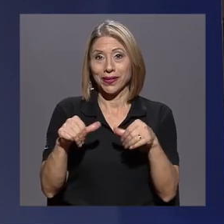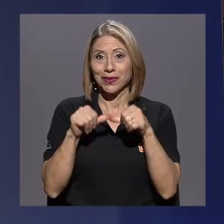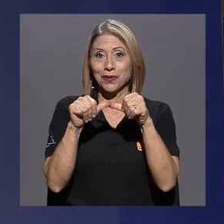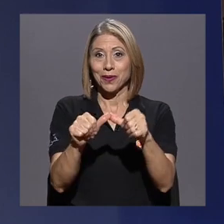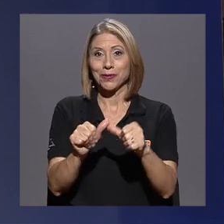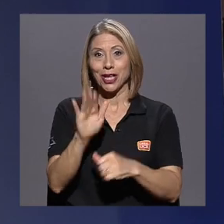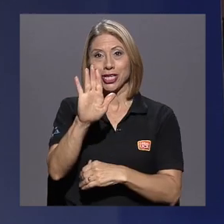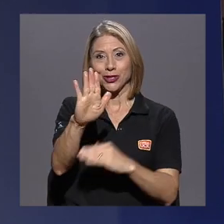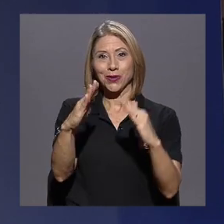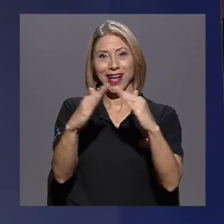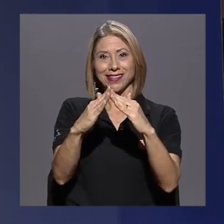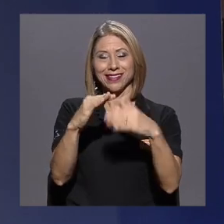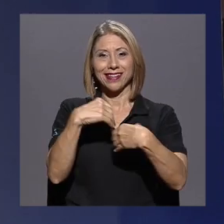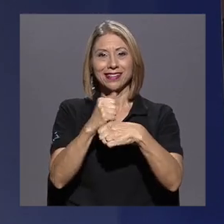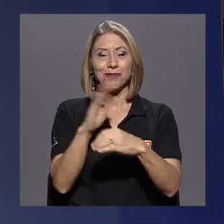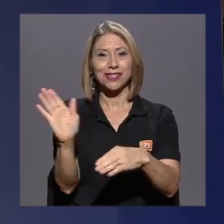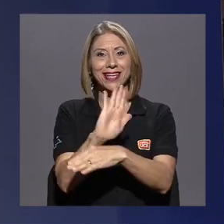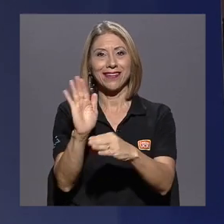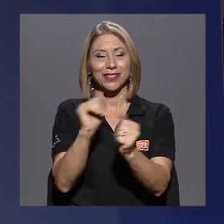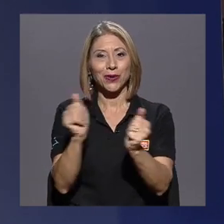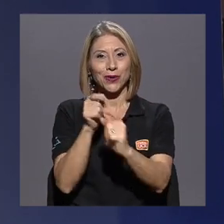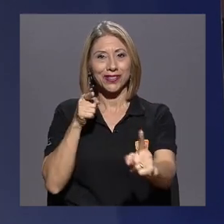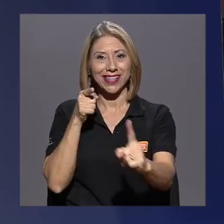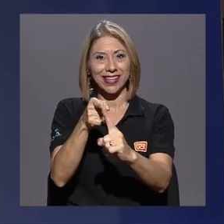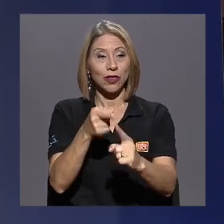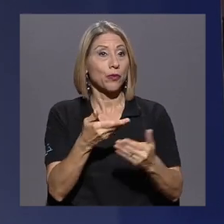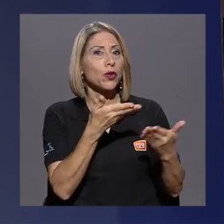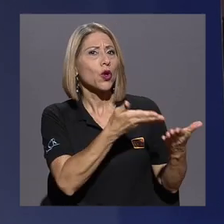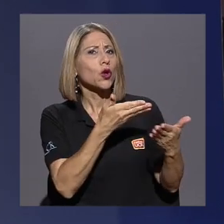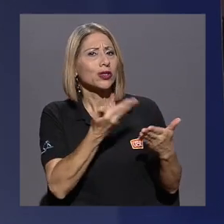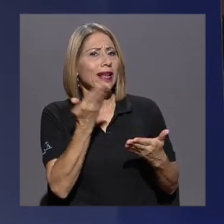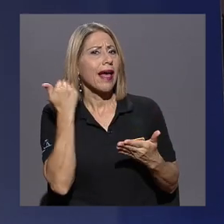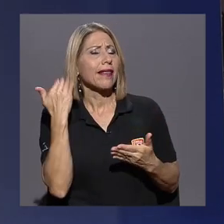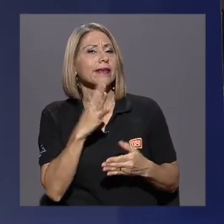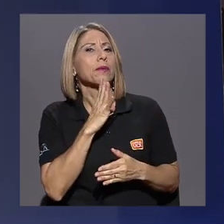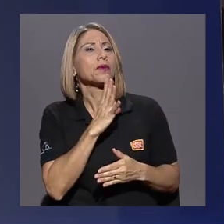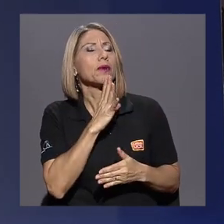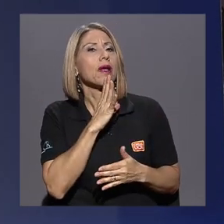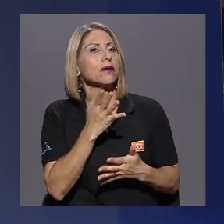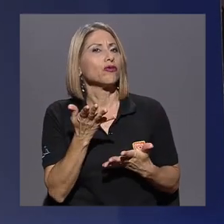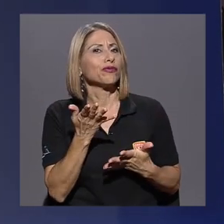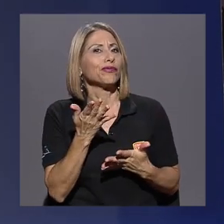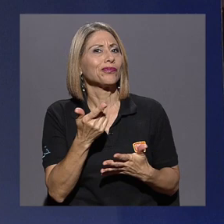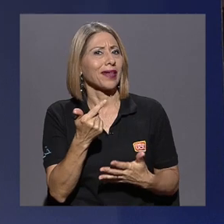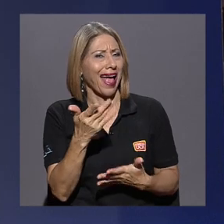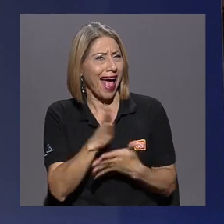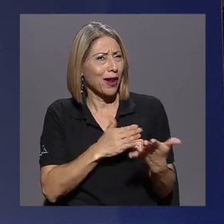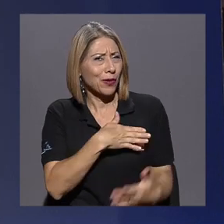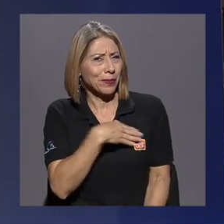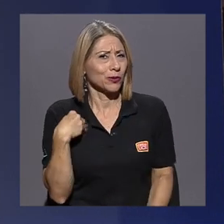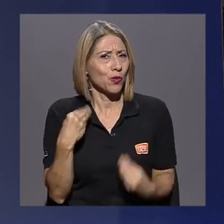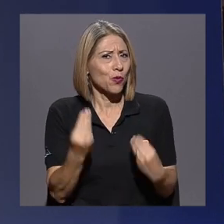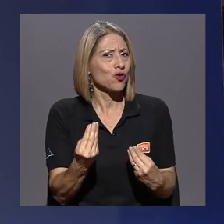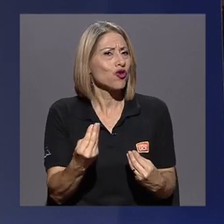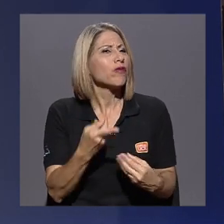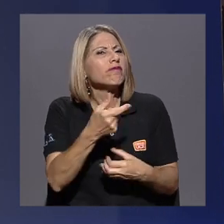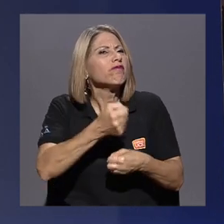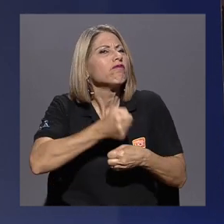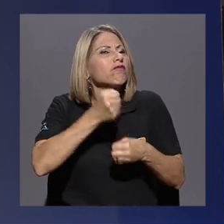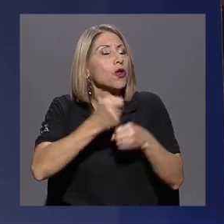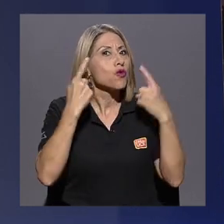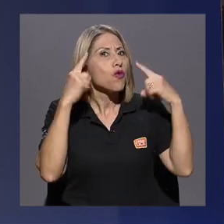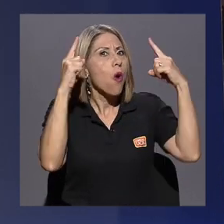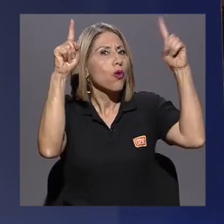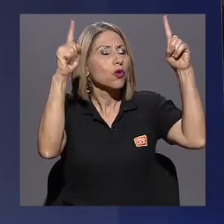Regresamos a esta su casa, donde hacemos televisión con sentido. Don Oscar, quedamos en el bloque anterior con algo que a mí me gustó mucho y son esos grandes